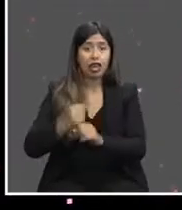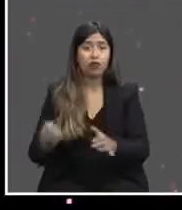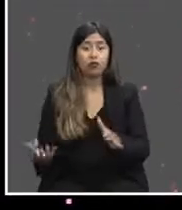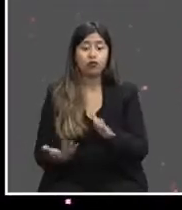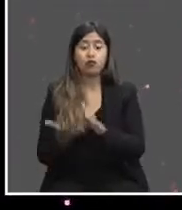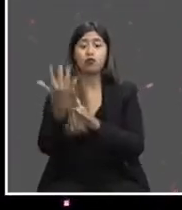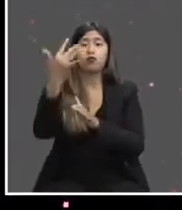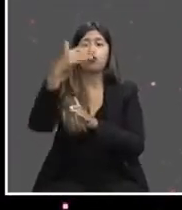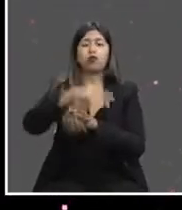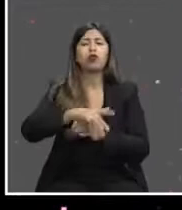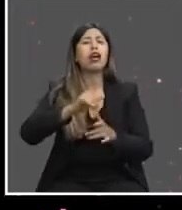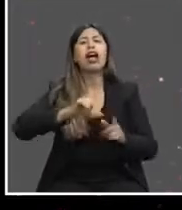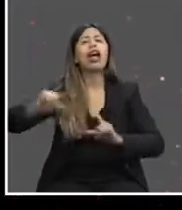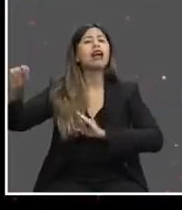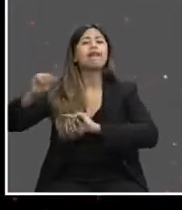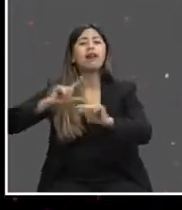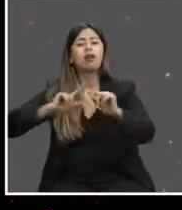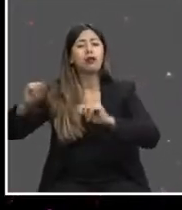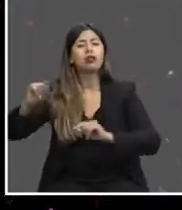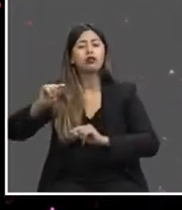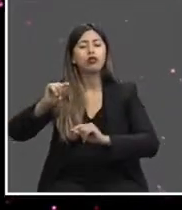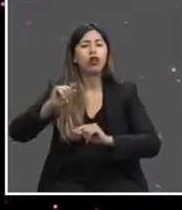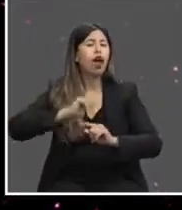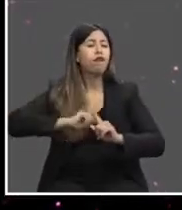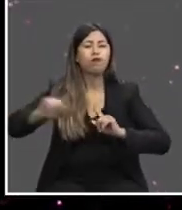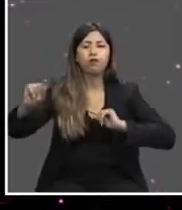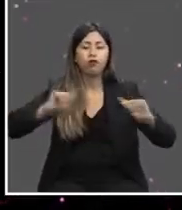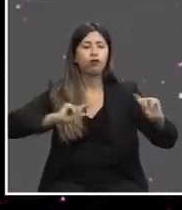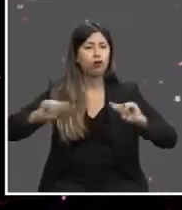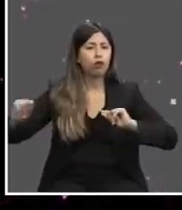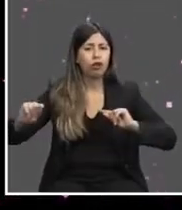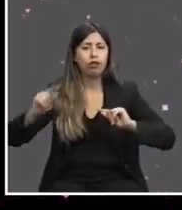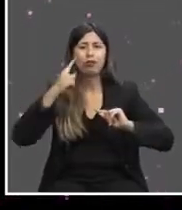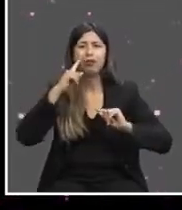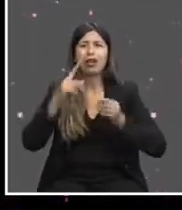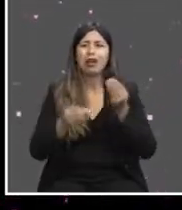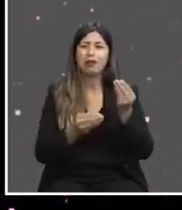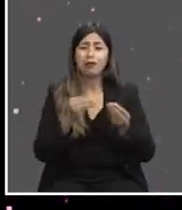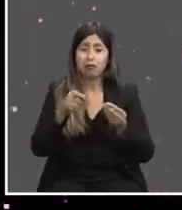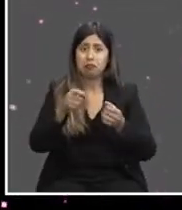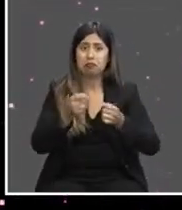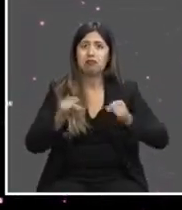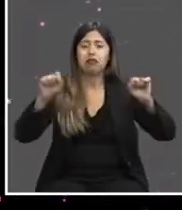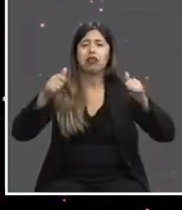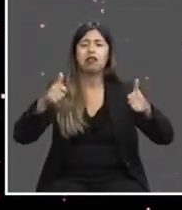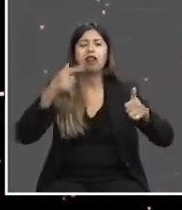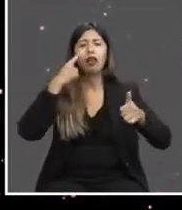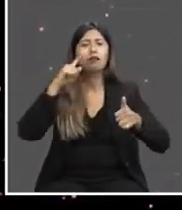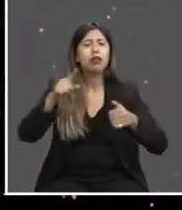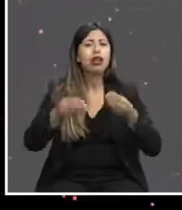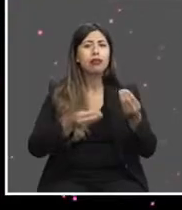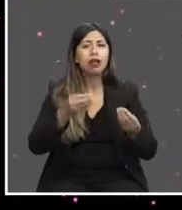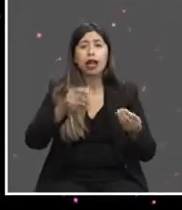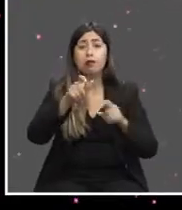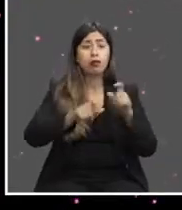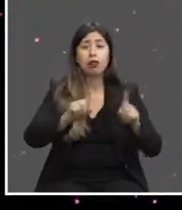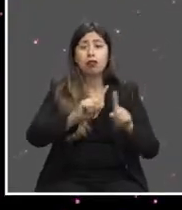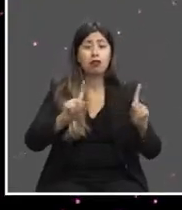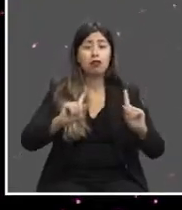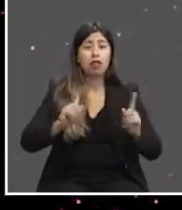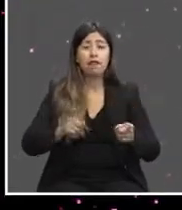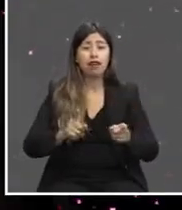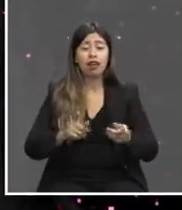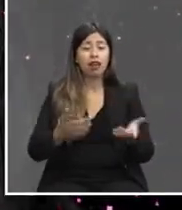evacuación exitosa al respecto. Pero ¿qué es lo que ocurre? La gente ni siquiera debería haber evacuado. Antes de que